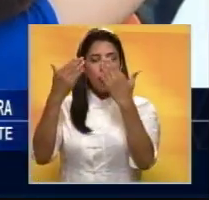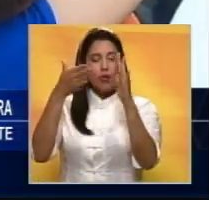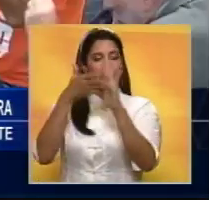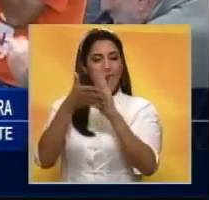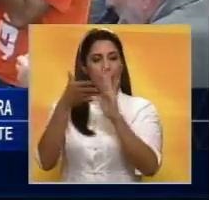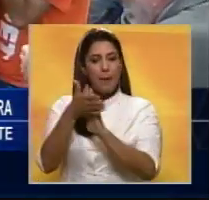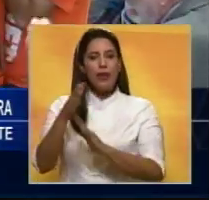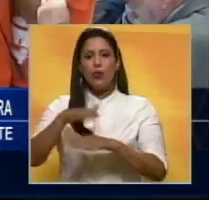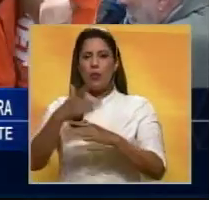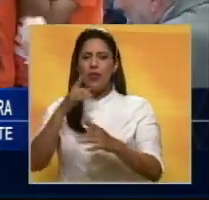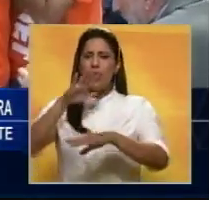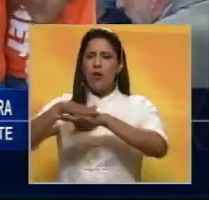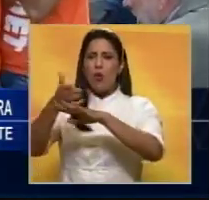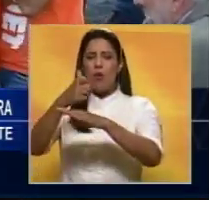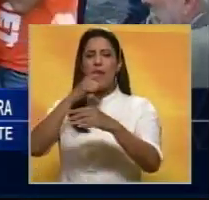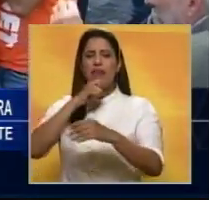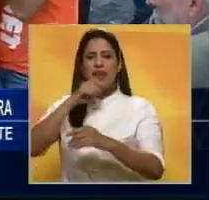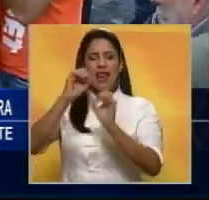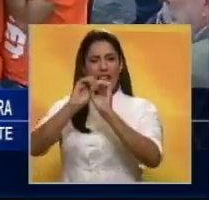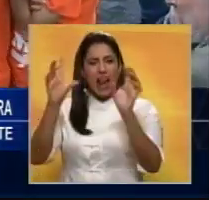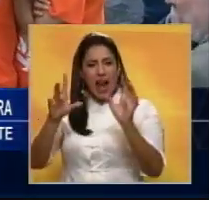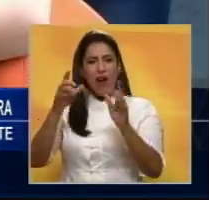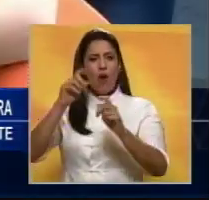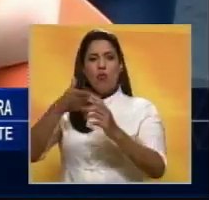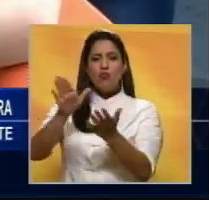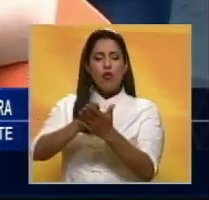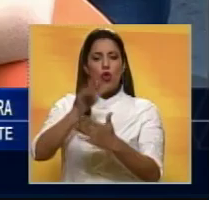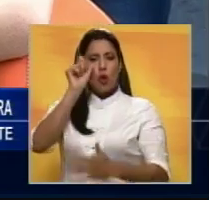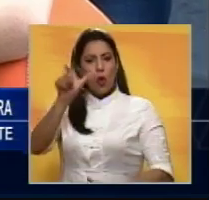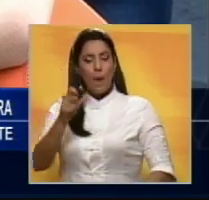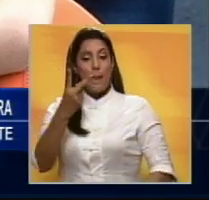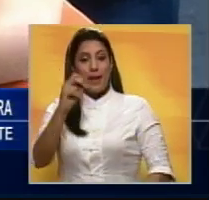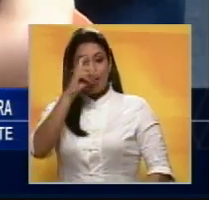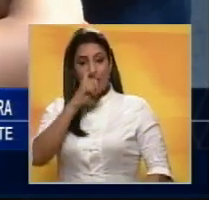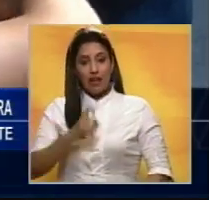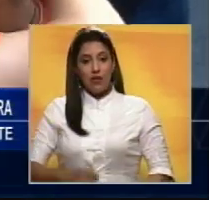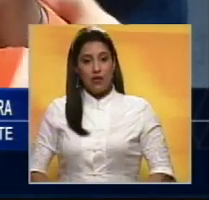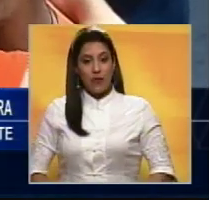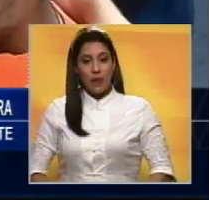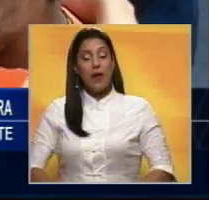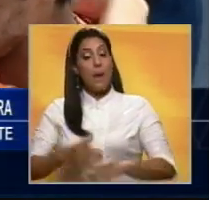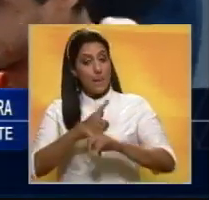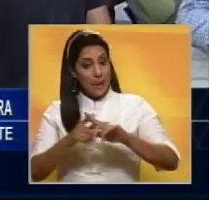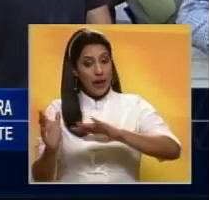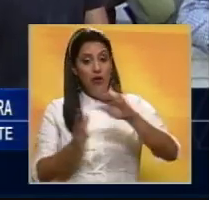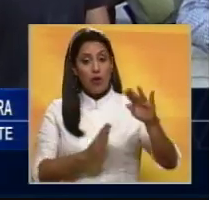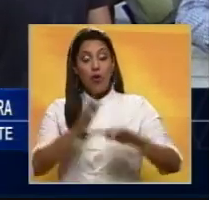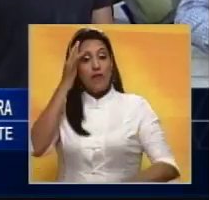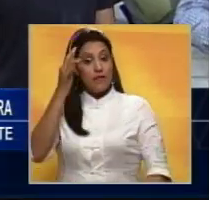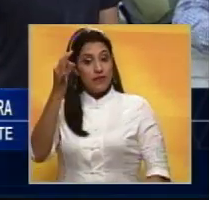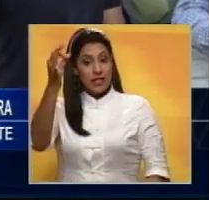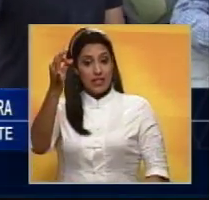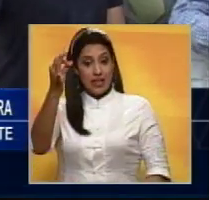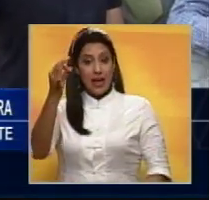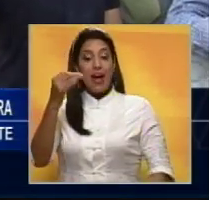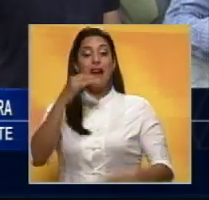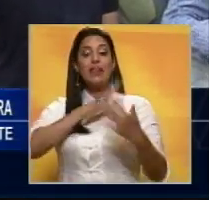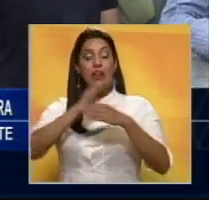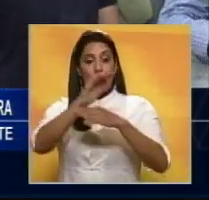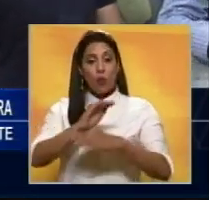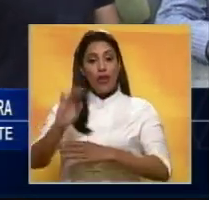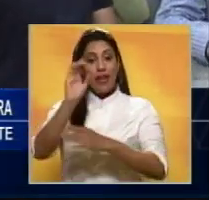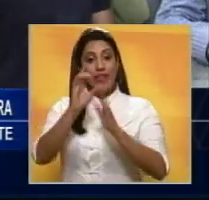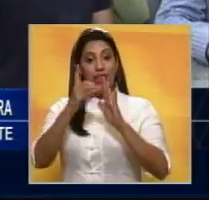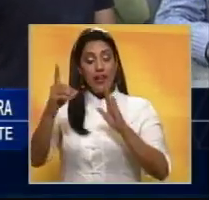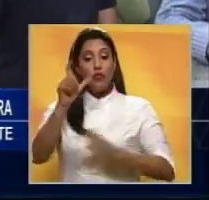estudios pertinentes para dar con la causa precisa que ocasionó la muerte del joven de 20 años. Mientras que el fiscal con competencia en protección de